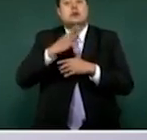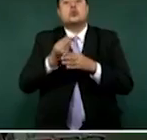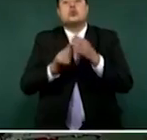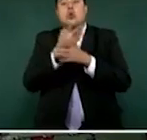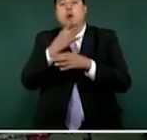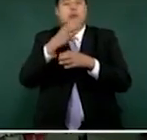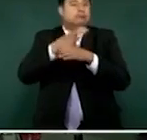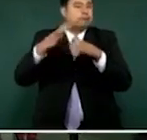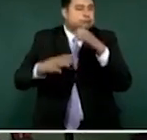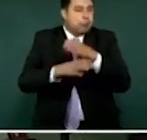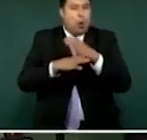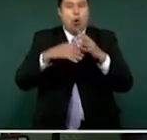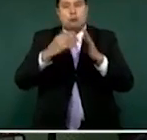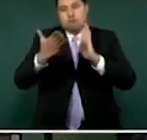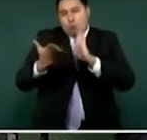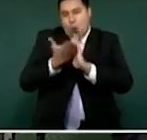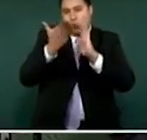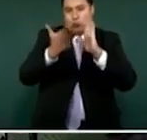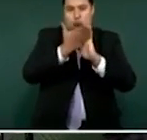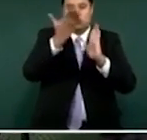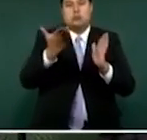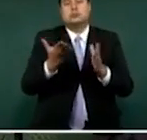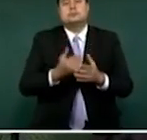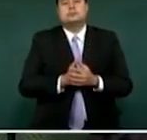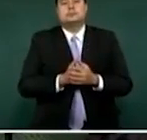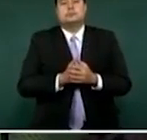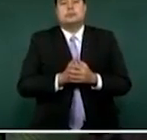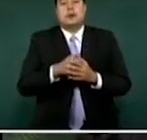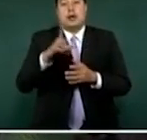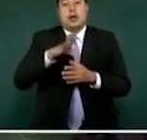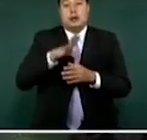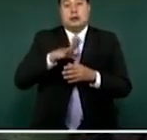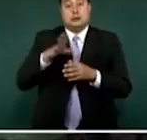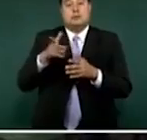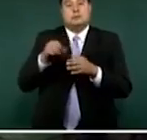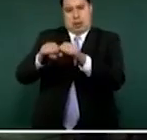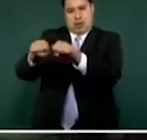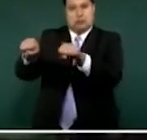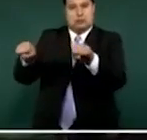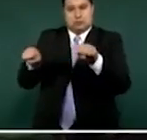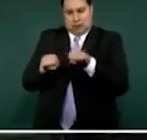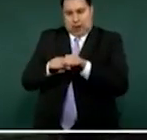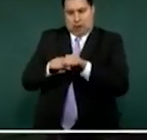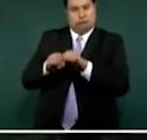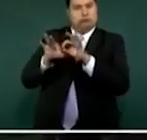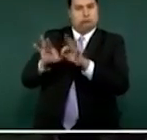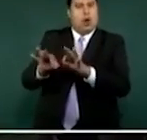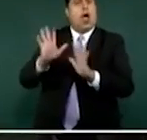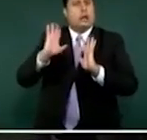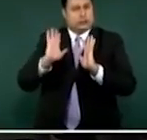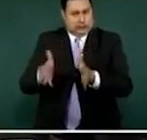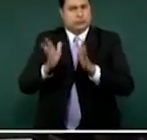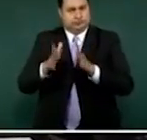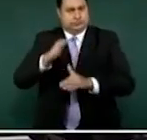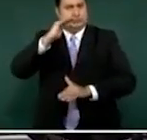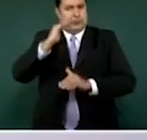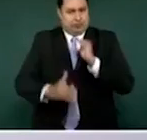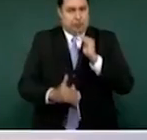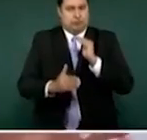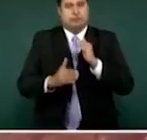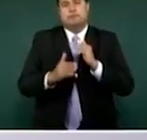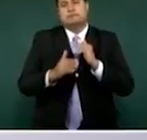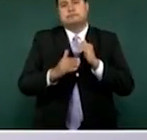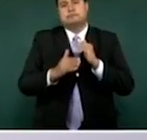este año. La construcción de la obra física está prácticamente terminada y se